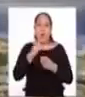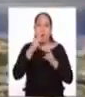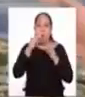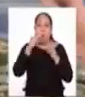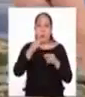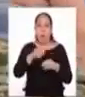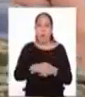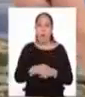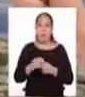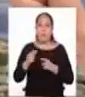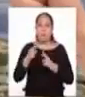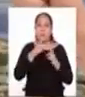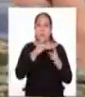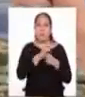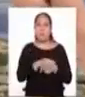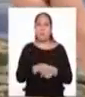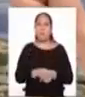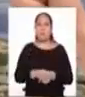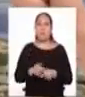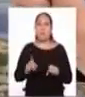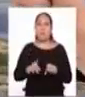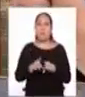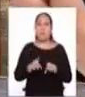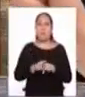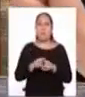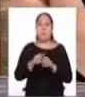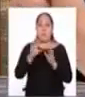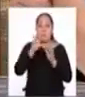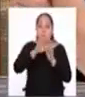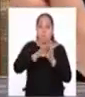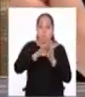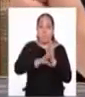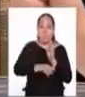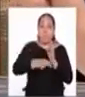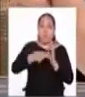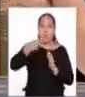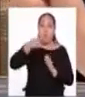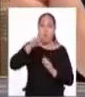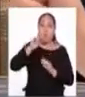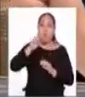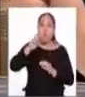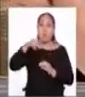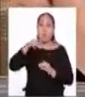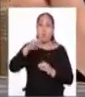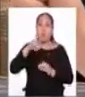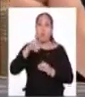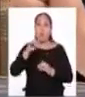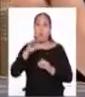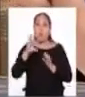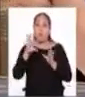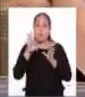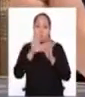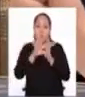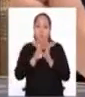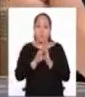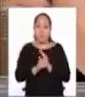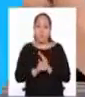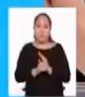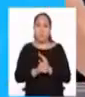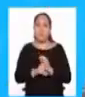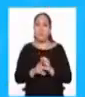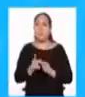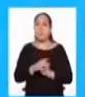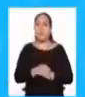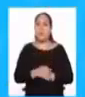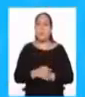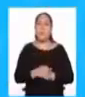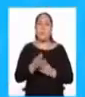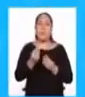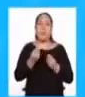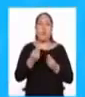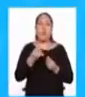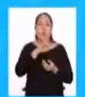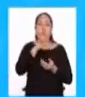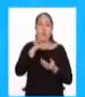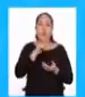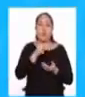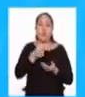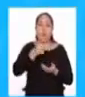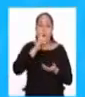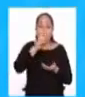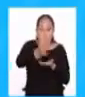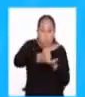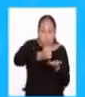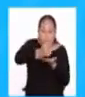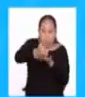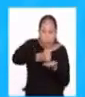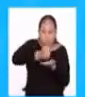para el desarrollo urbanístico también reduce los hábitats. Pero eso no es todo. La sobreexplotación y la